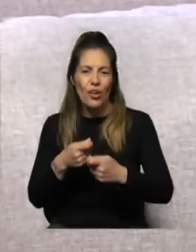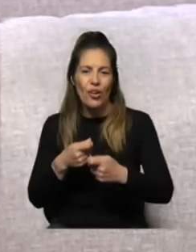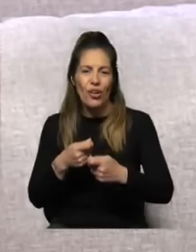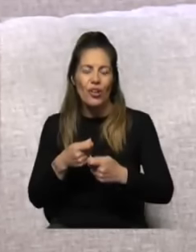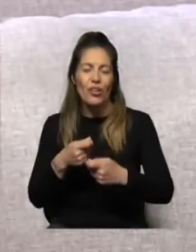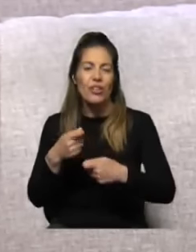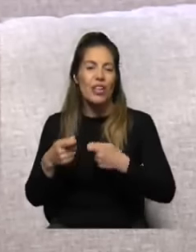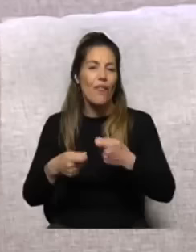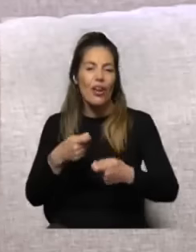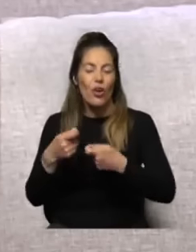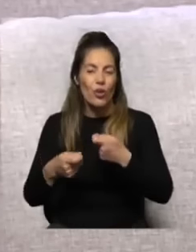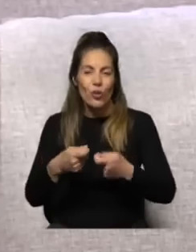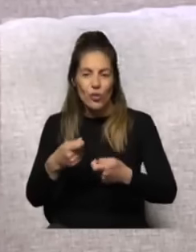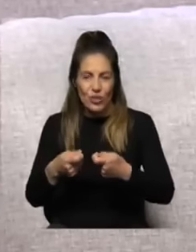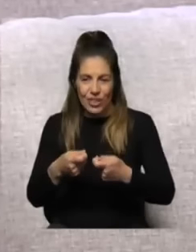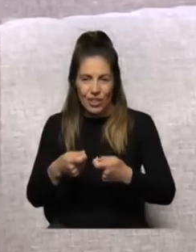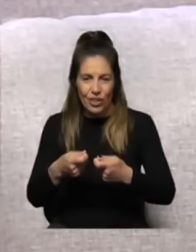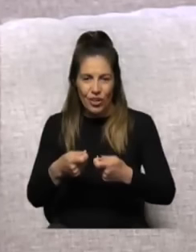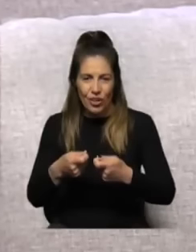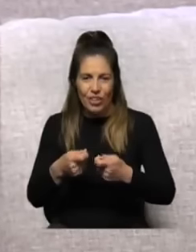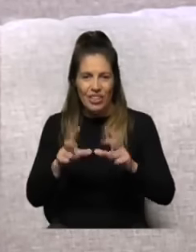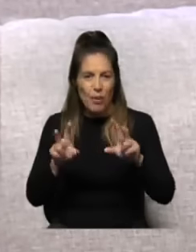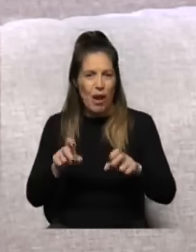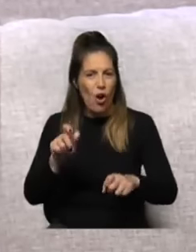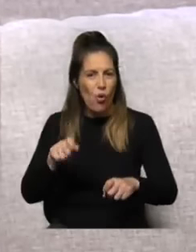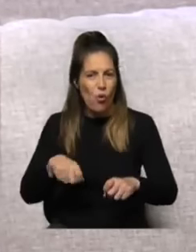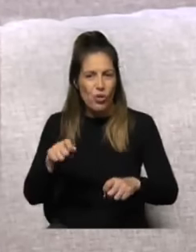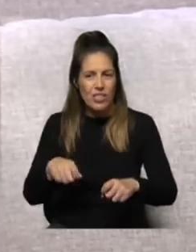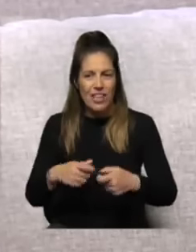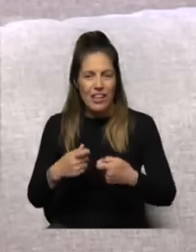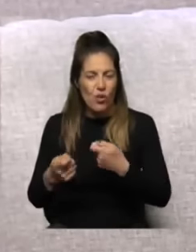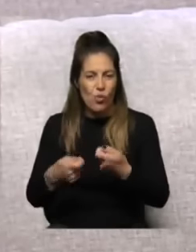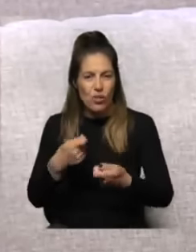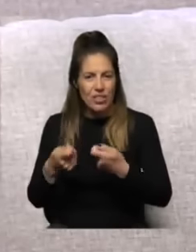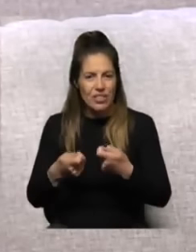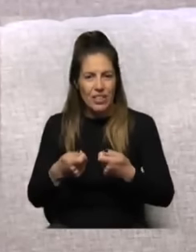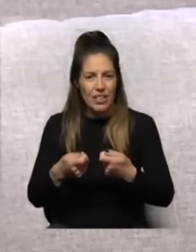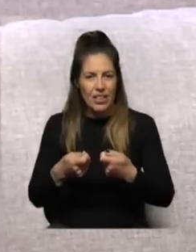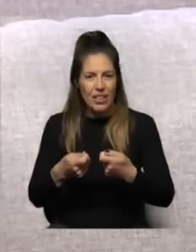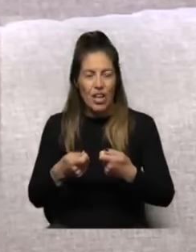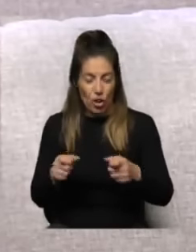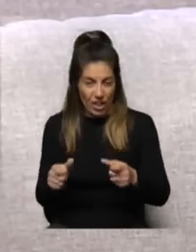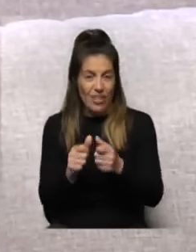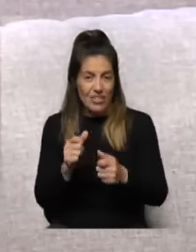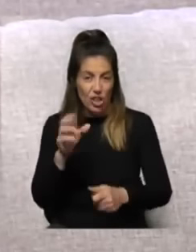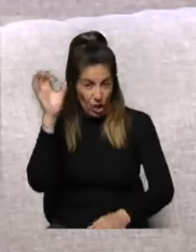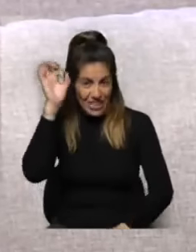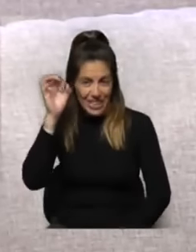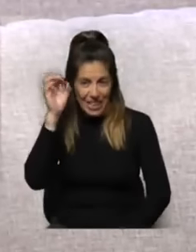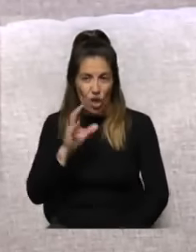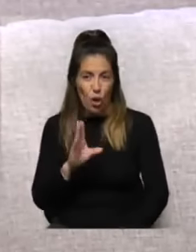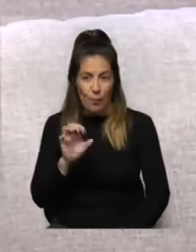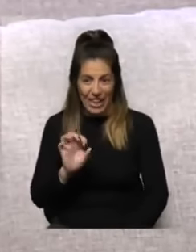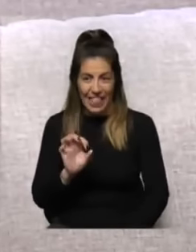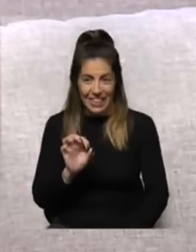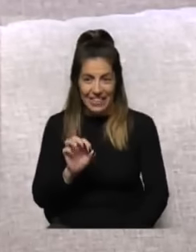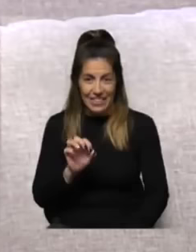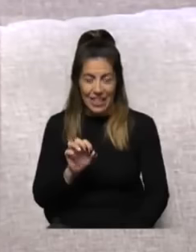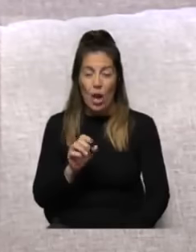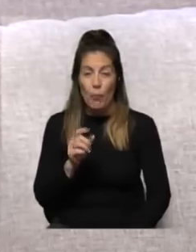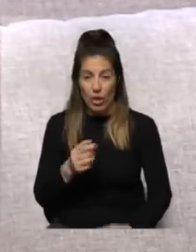punto de vista de judicial, se estaba construyendo una trama por parte del propio senador. Esa es la acusación nueva y por eso fue